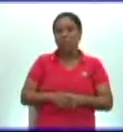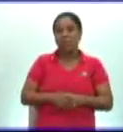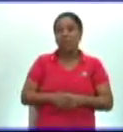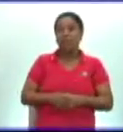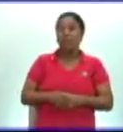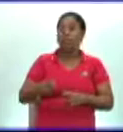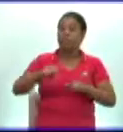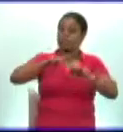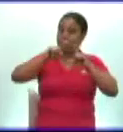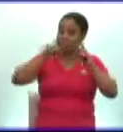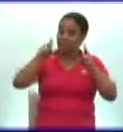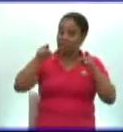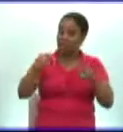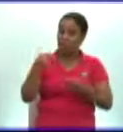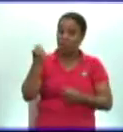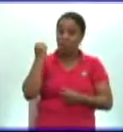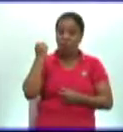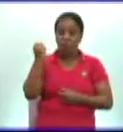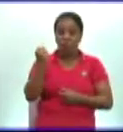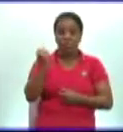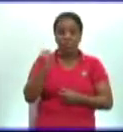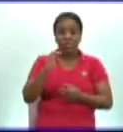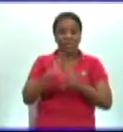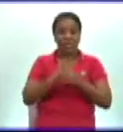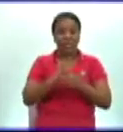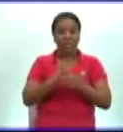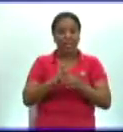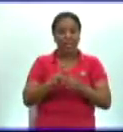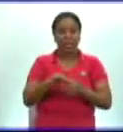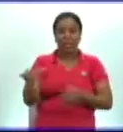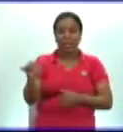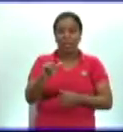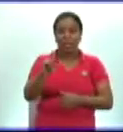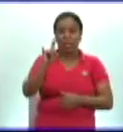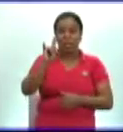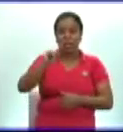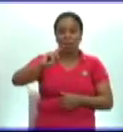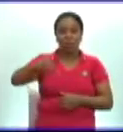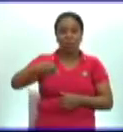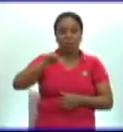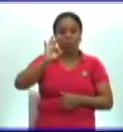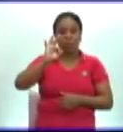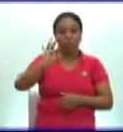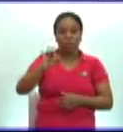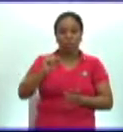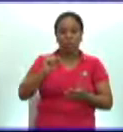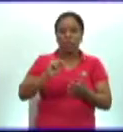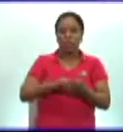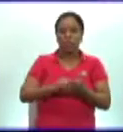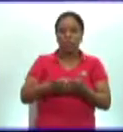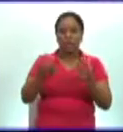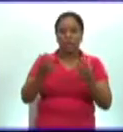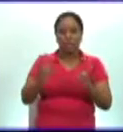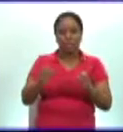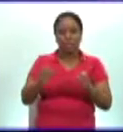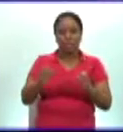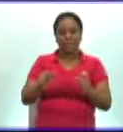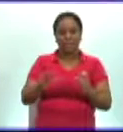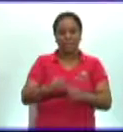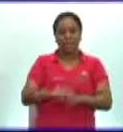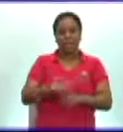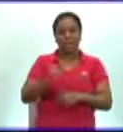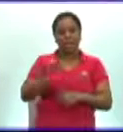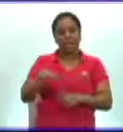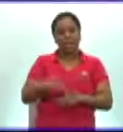la ecuación fuerza de gravedad es igual a 9,8 por la masa. Hasta